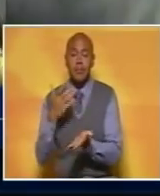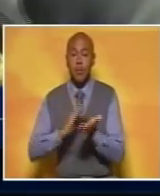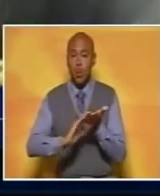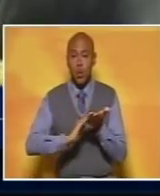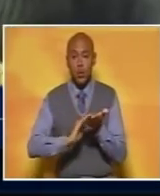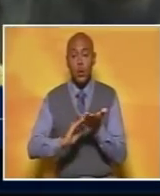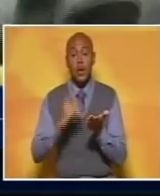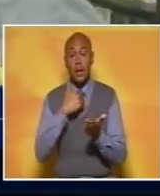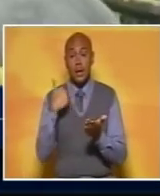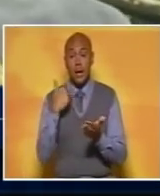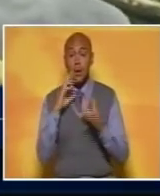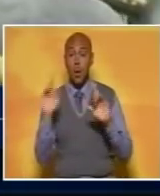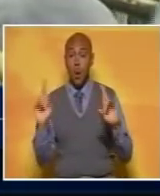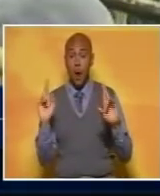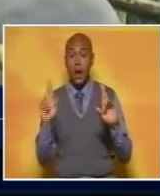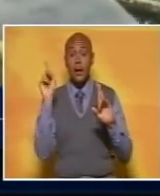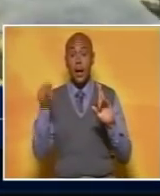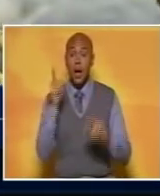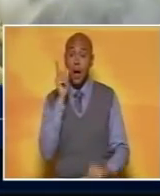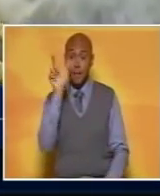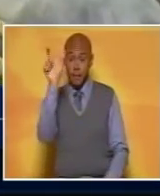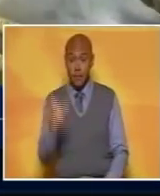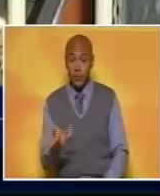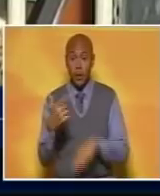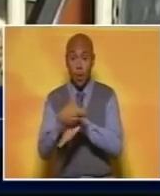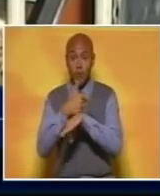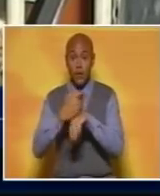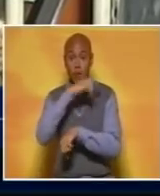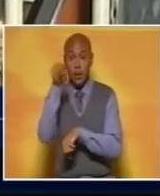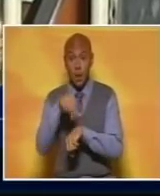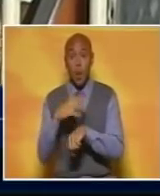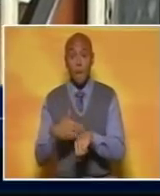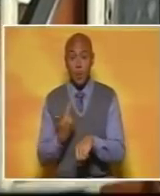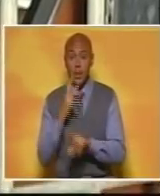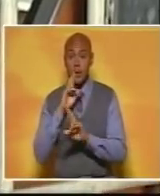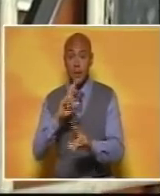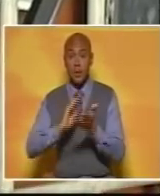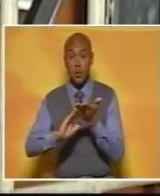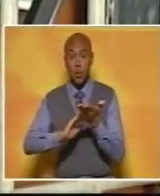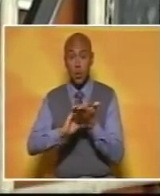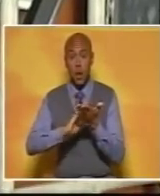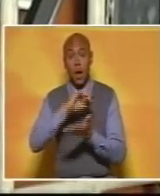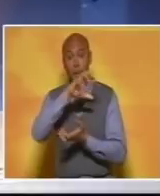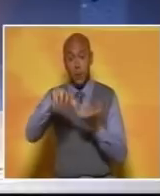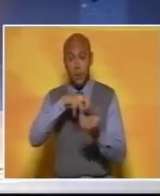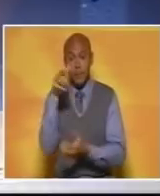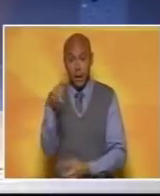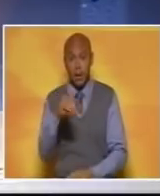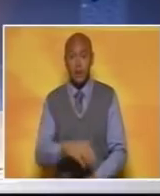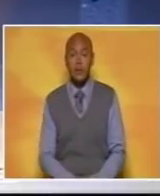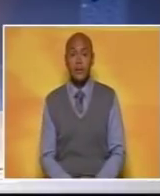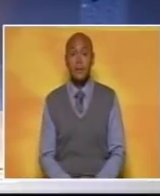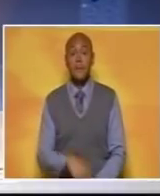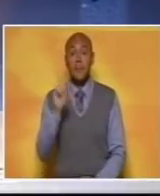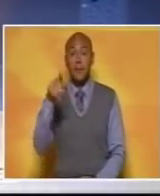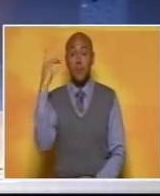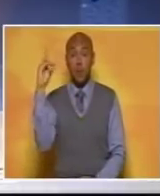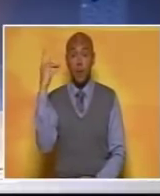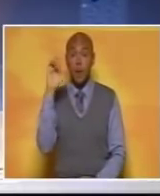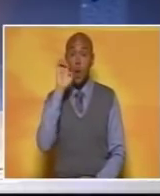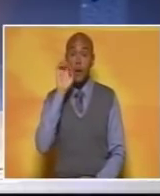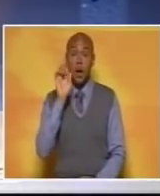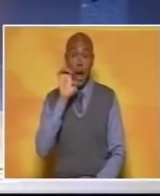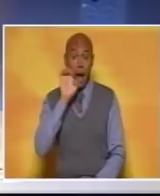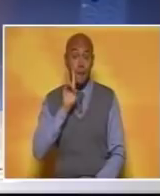deseo de que en los próximos días el gobierno nacional pueda solucionar los problemas que afectan al sector. En Bolivia, Evo